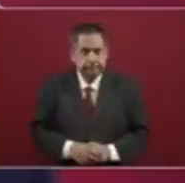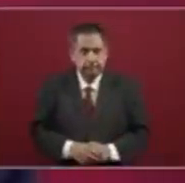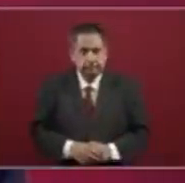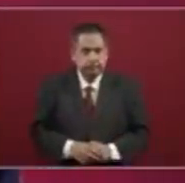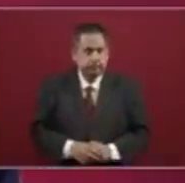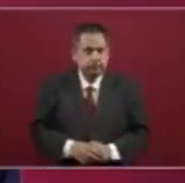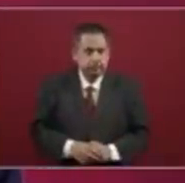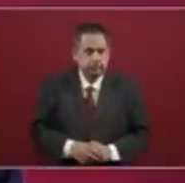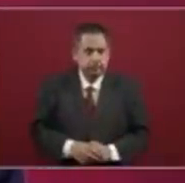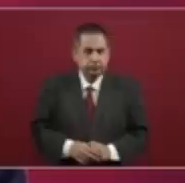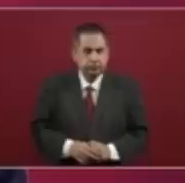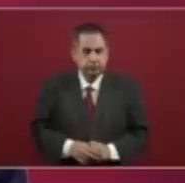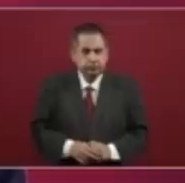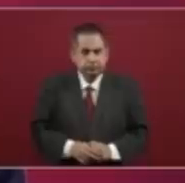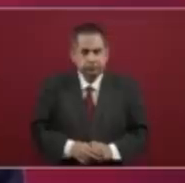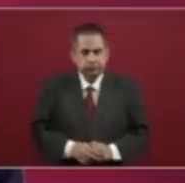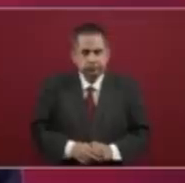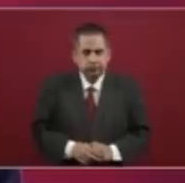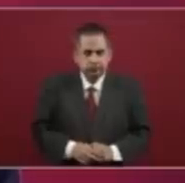de